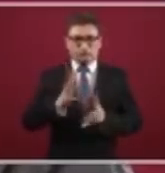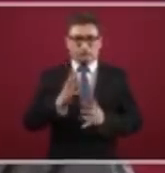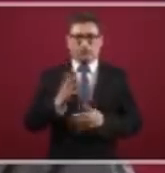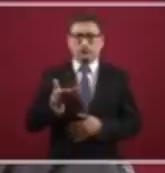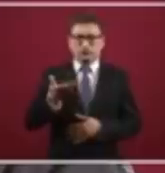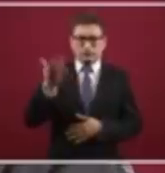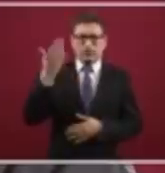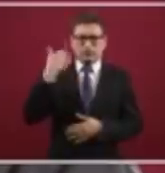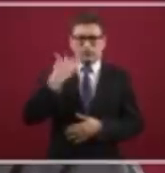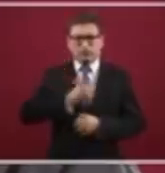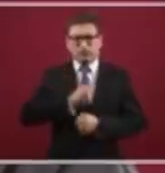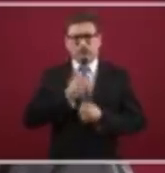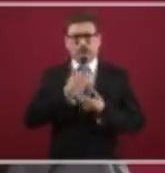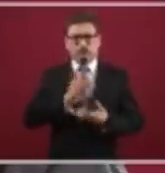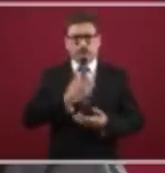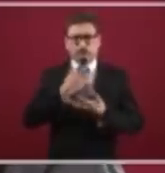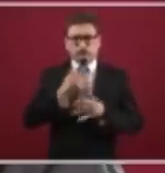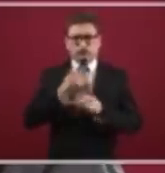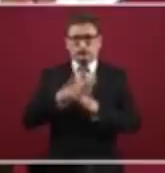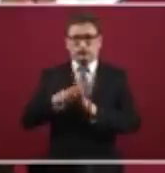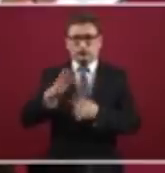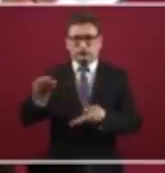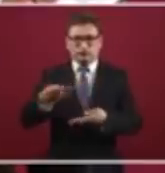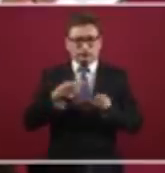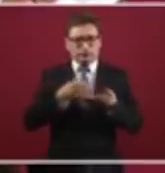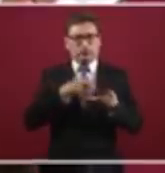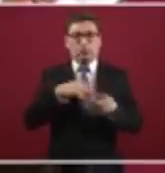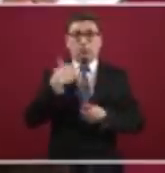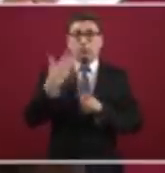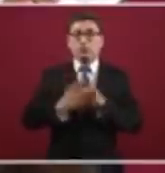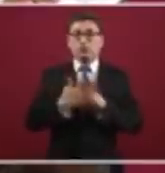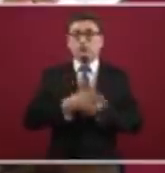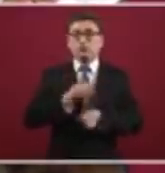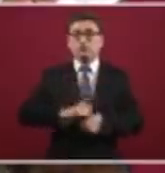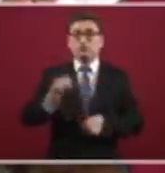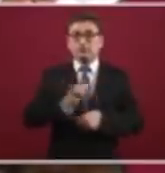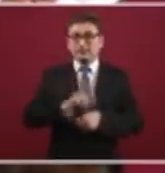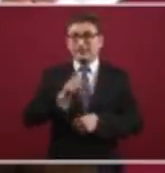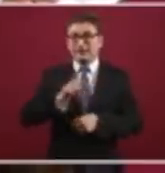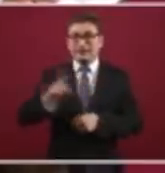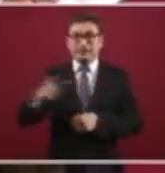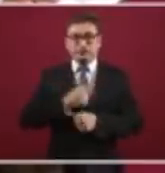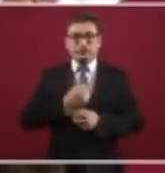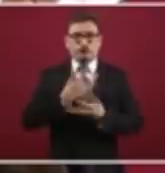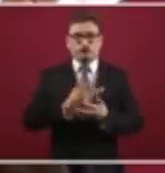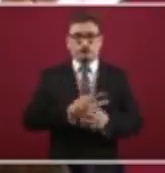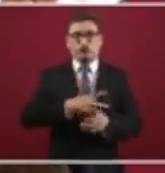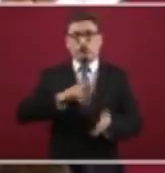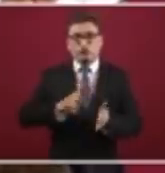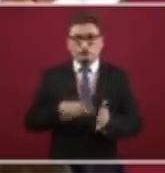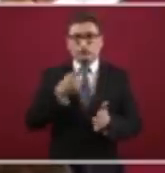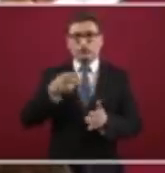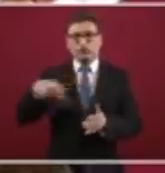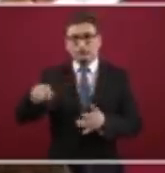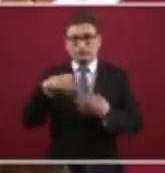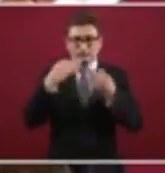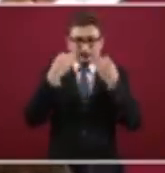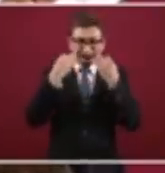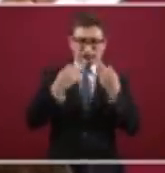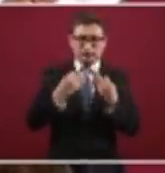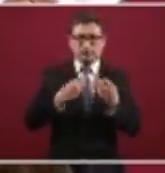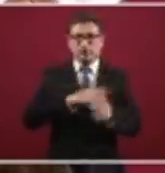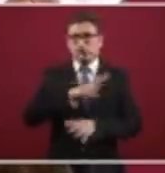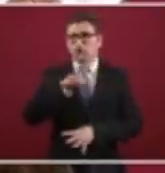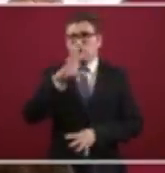a rendir declaraciones lo que vamos a hacer ahora la próxima semana son ampliaciones de declaraciones como testigos toda la